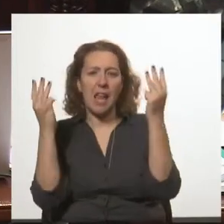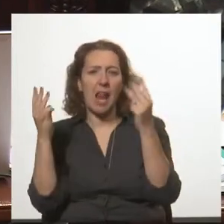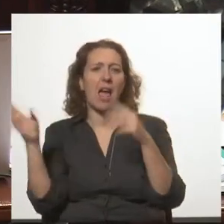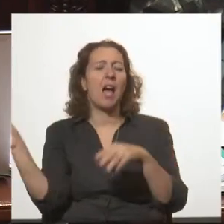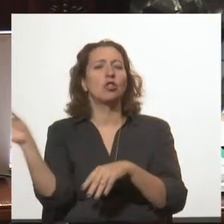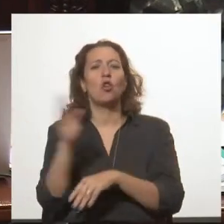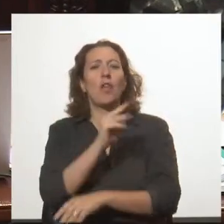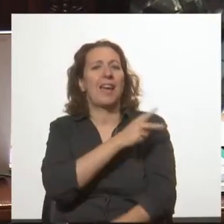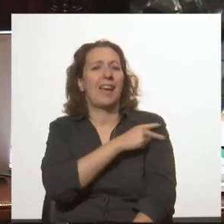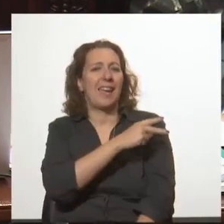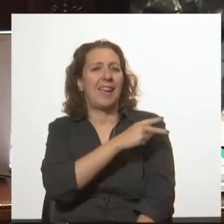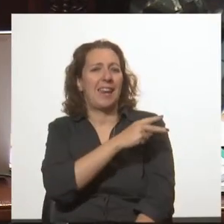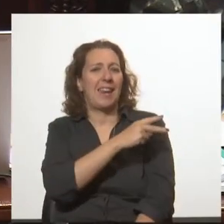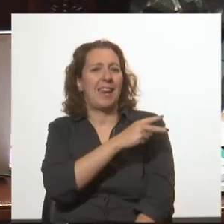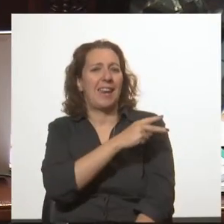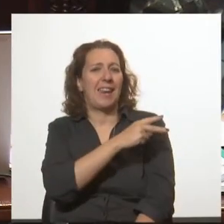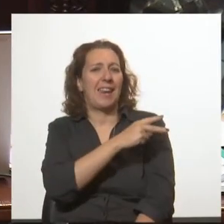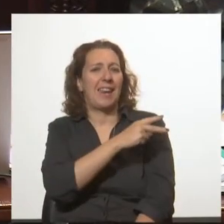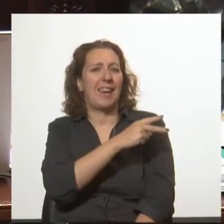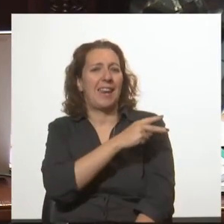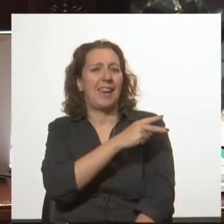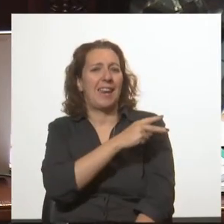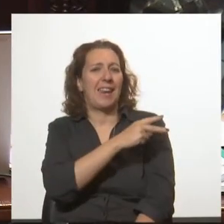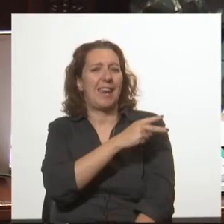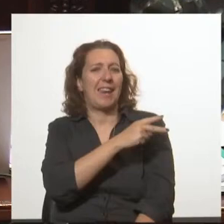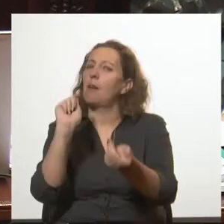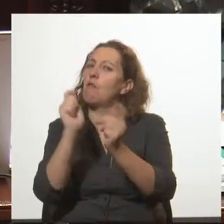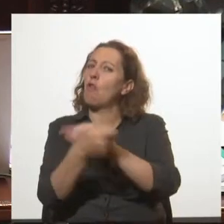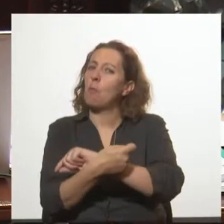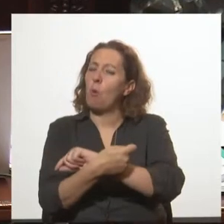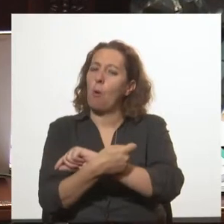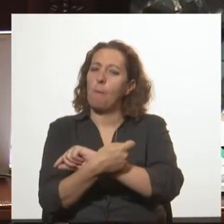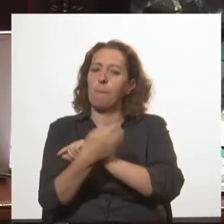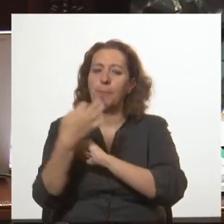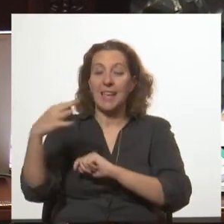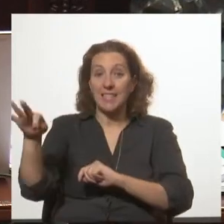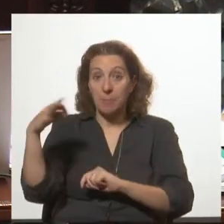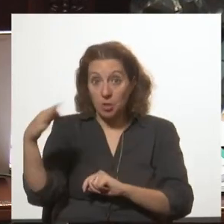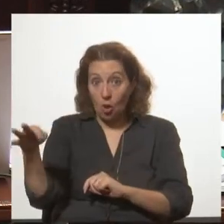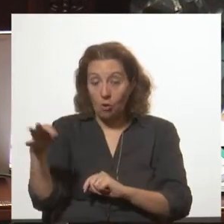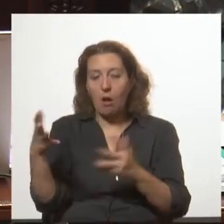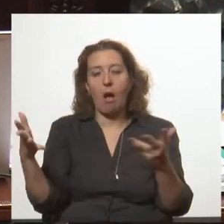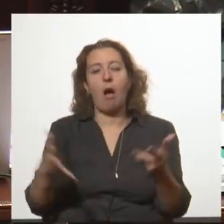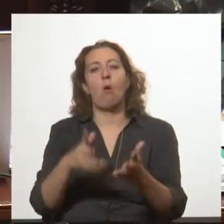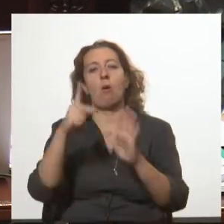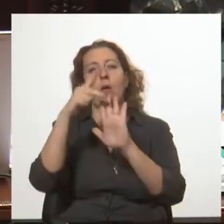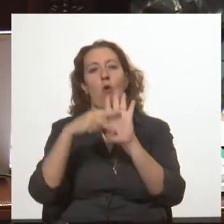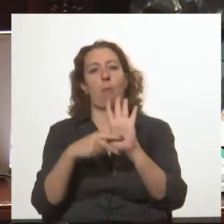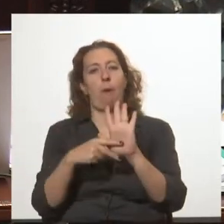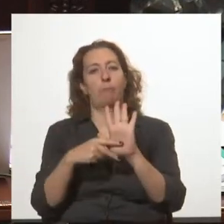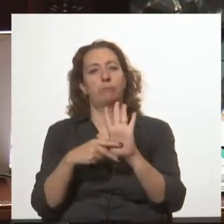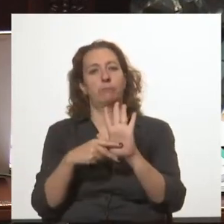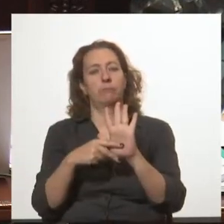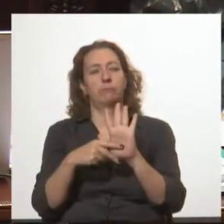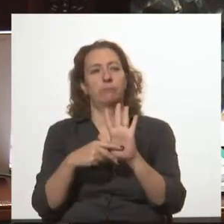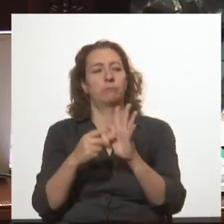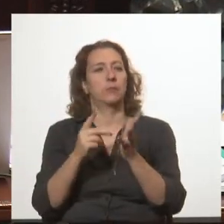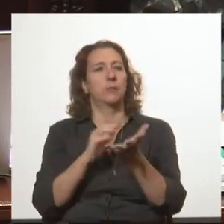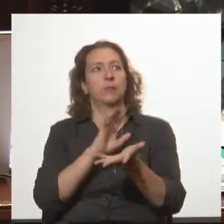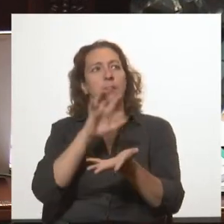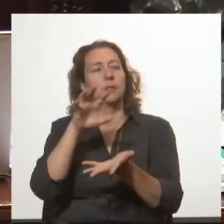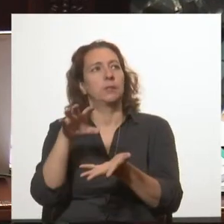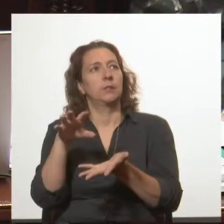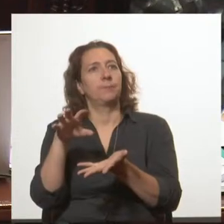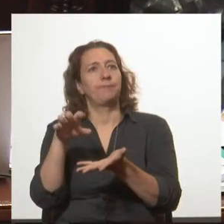gerencias en la la excepción en la norma en lugar de establecer